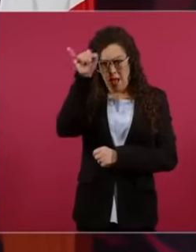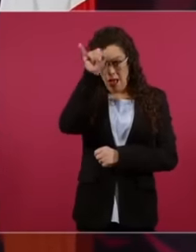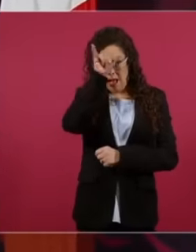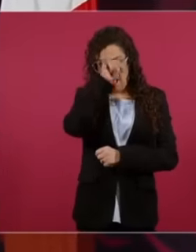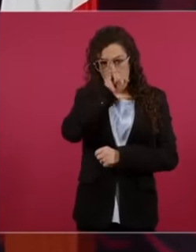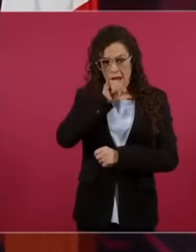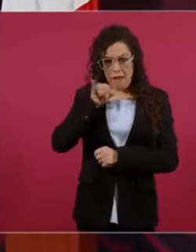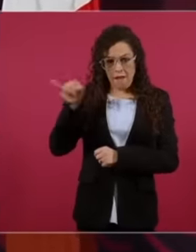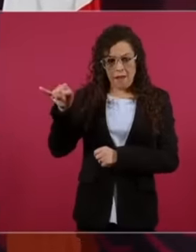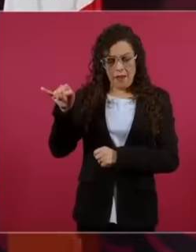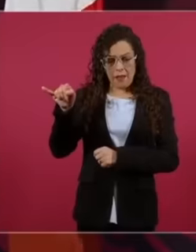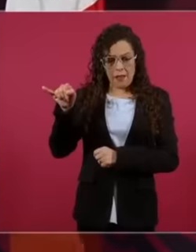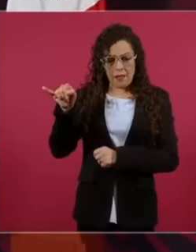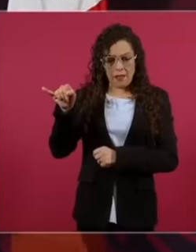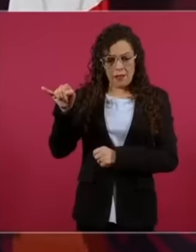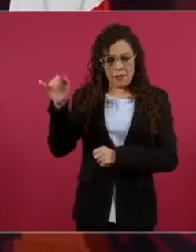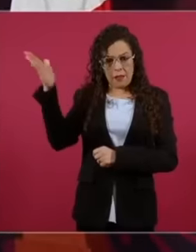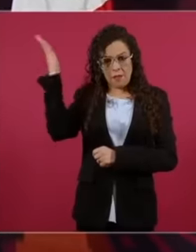y